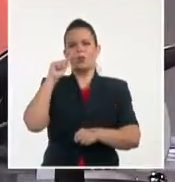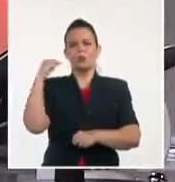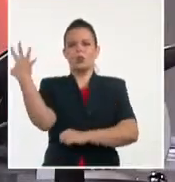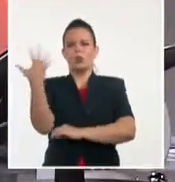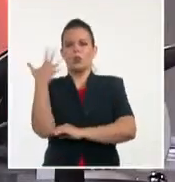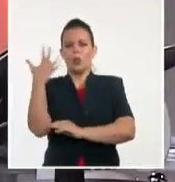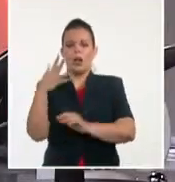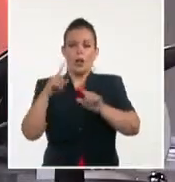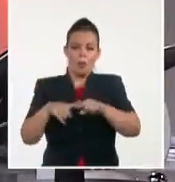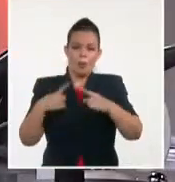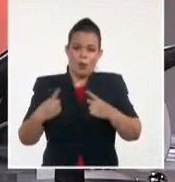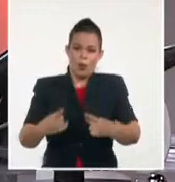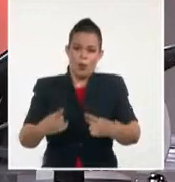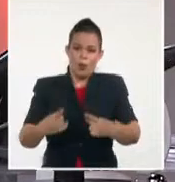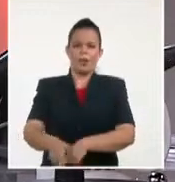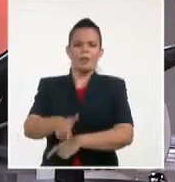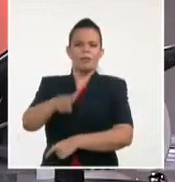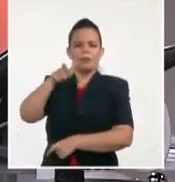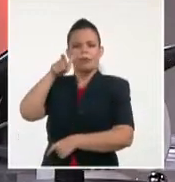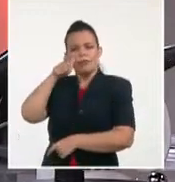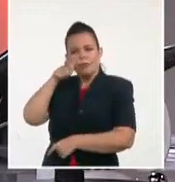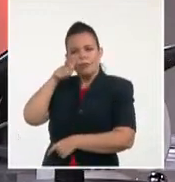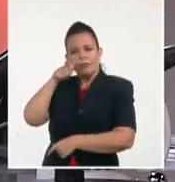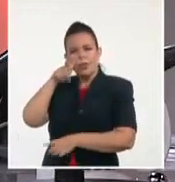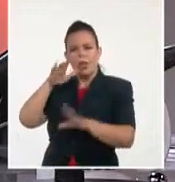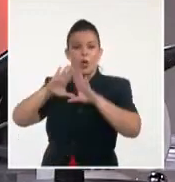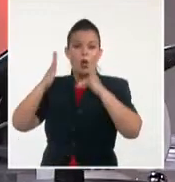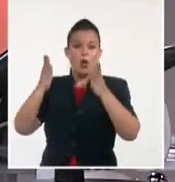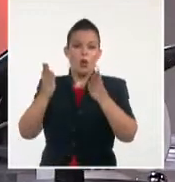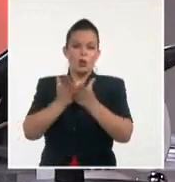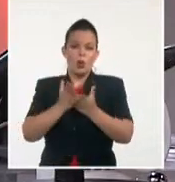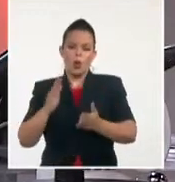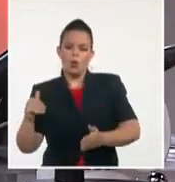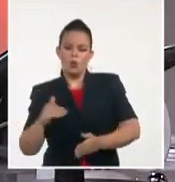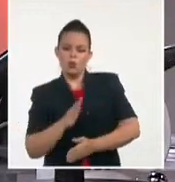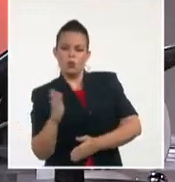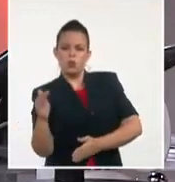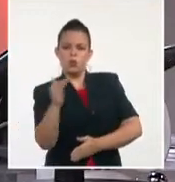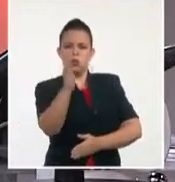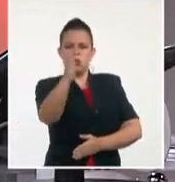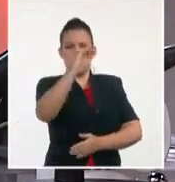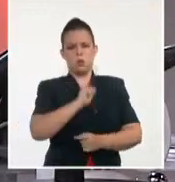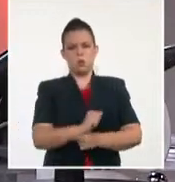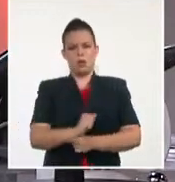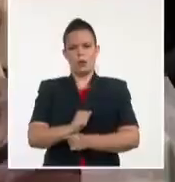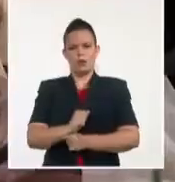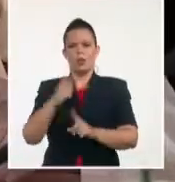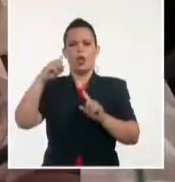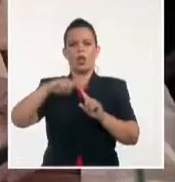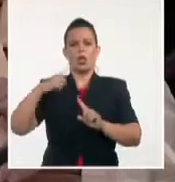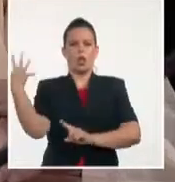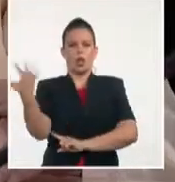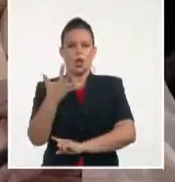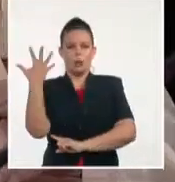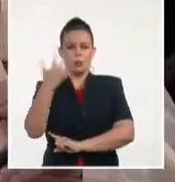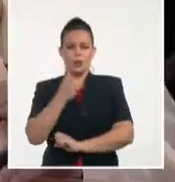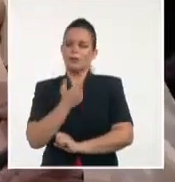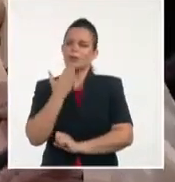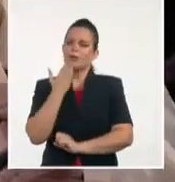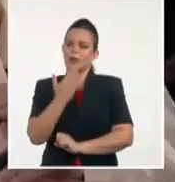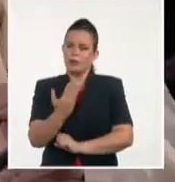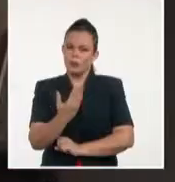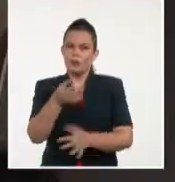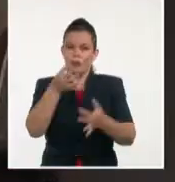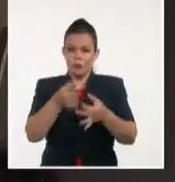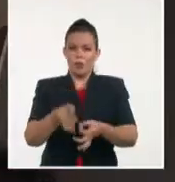horas siguiendo paso a paso la trayectoria de Elsa. Me place mucho, Celso, que hoy la portada de Cuba Debate sea un